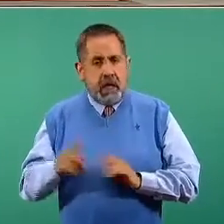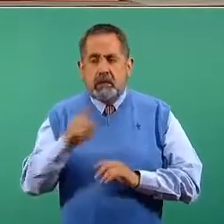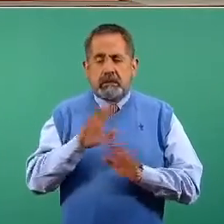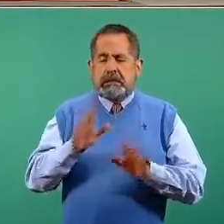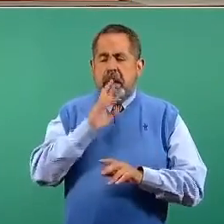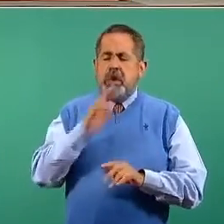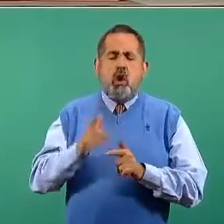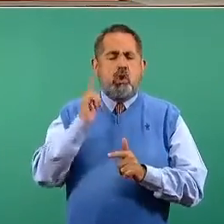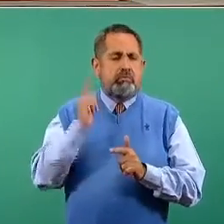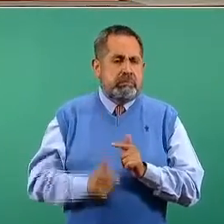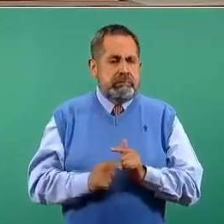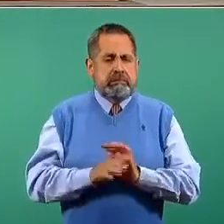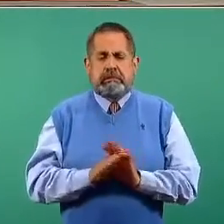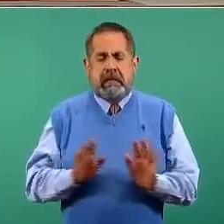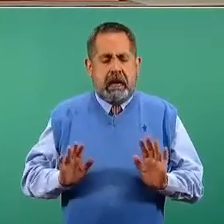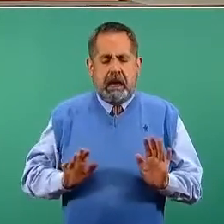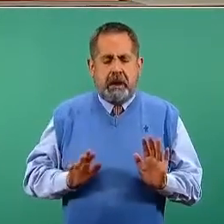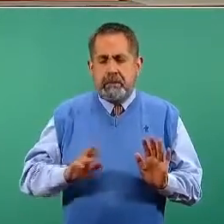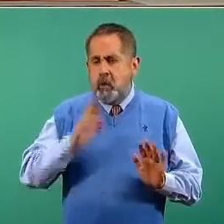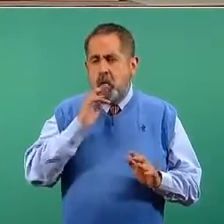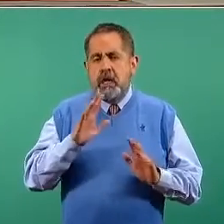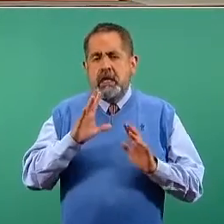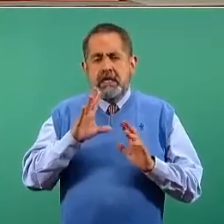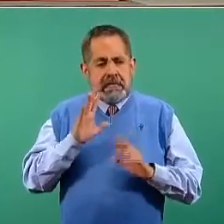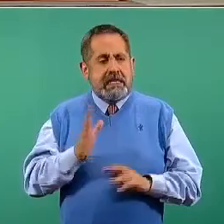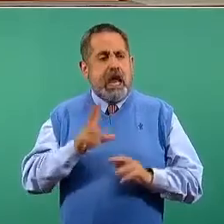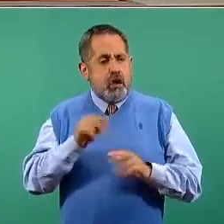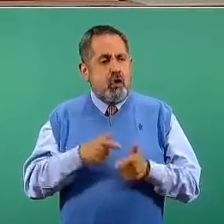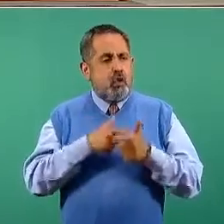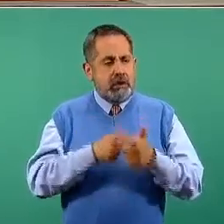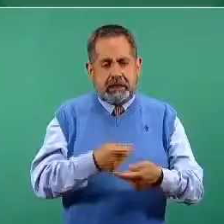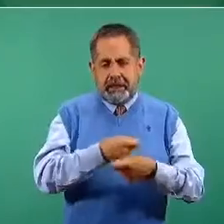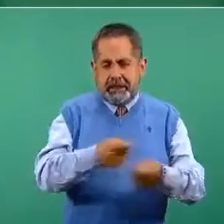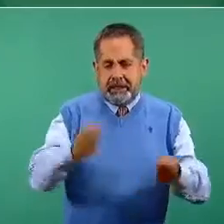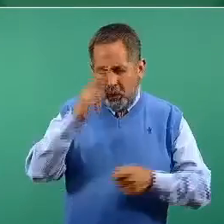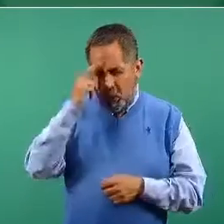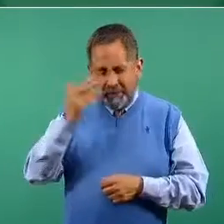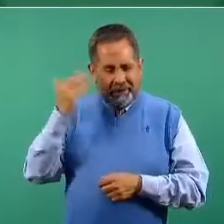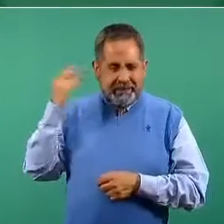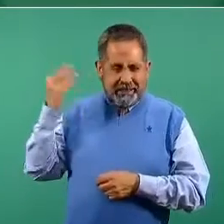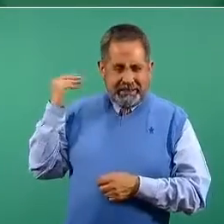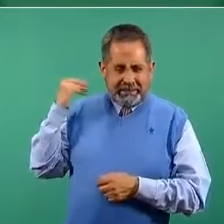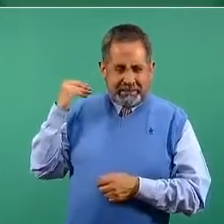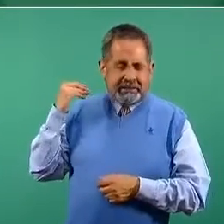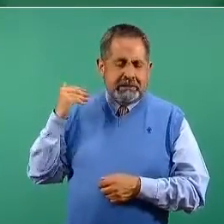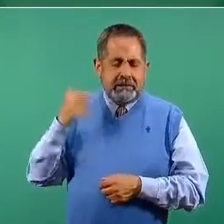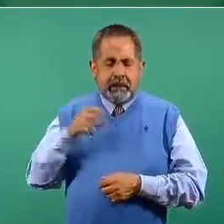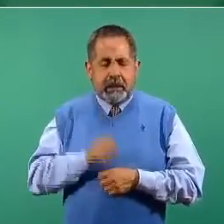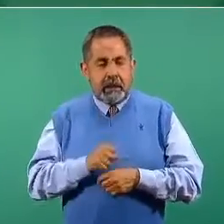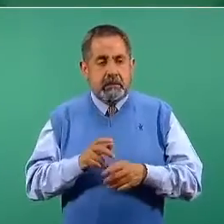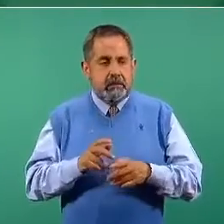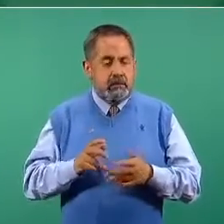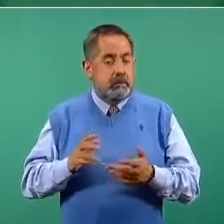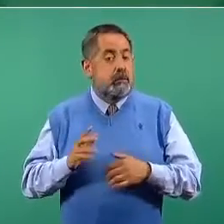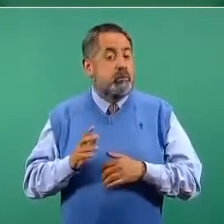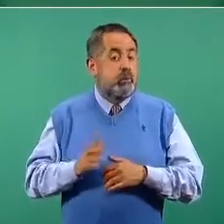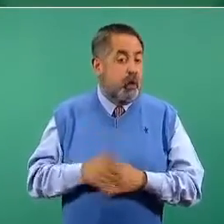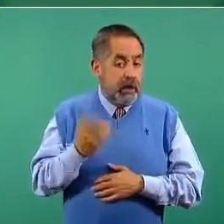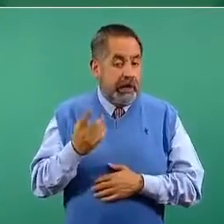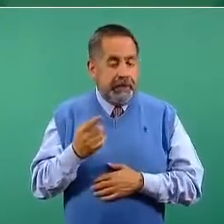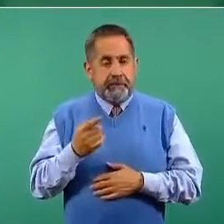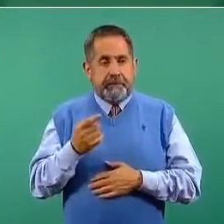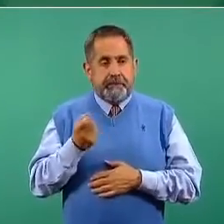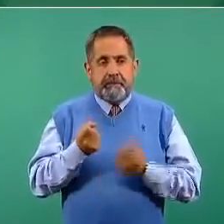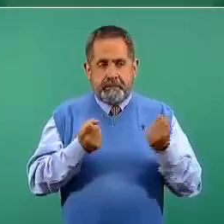suspendieron temporalmente la vacunación con esta vacuna, el uso de esta vacuna, porque